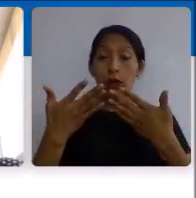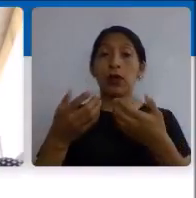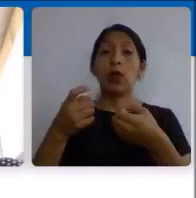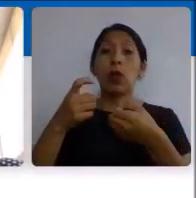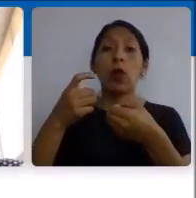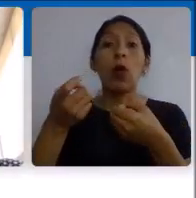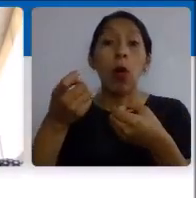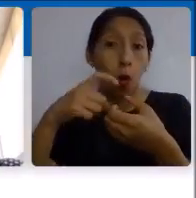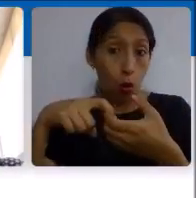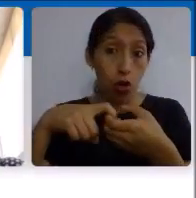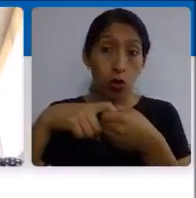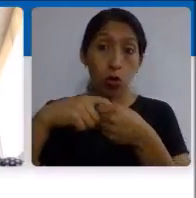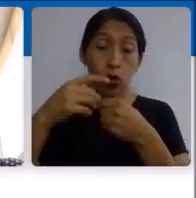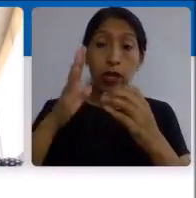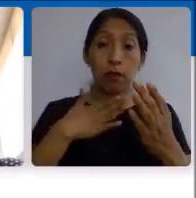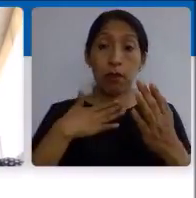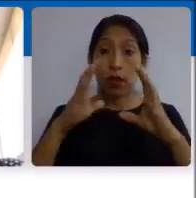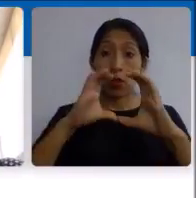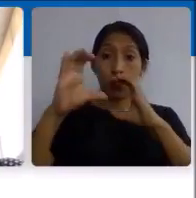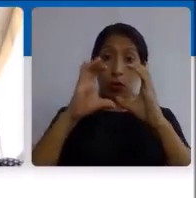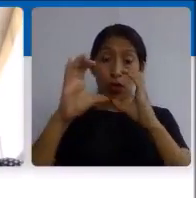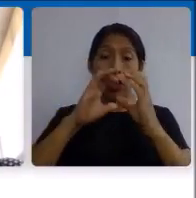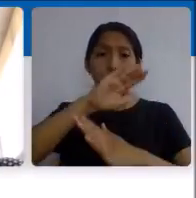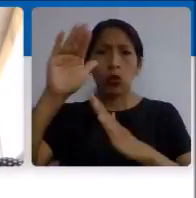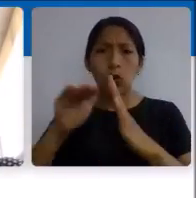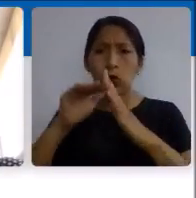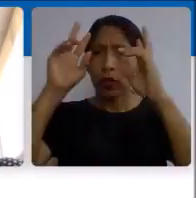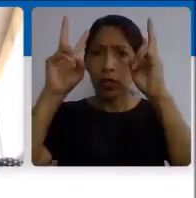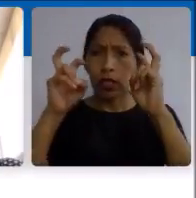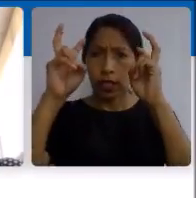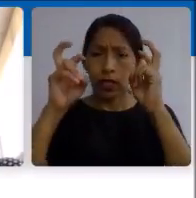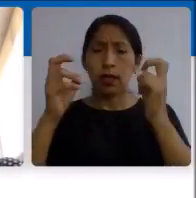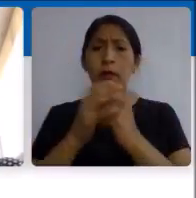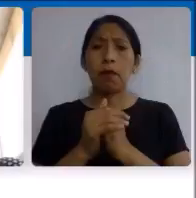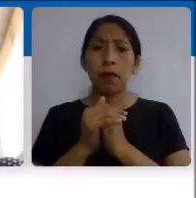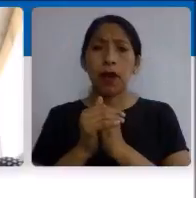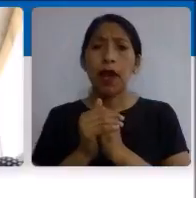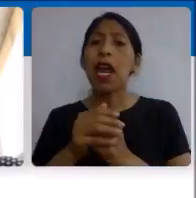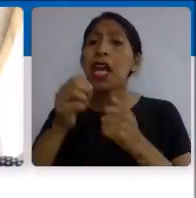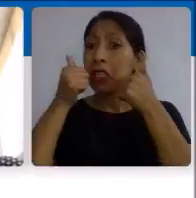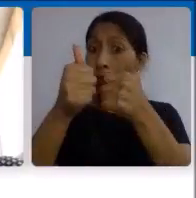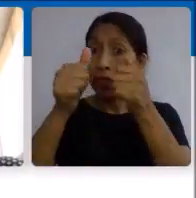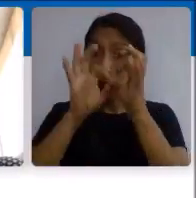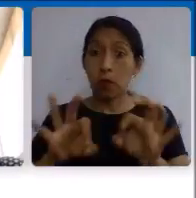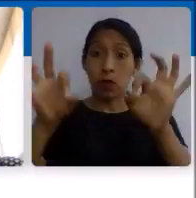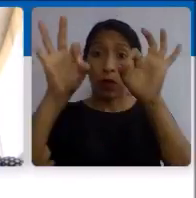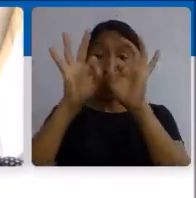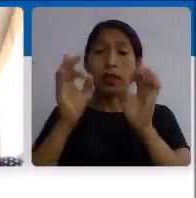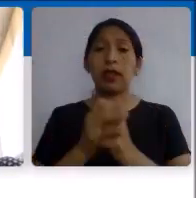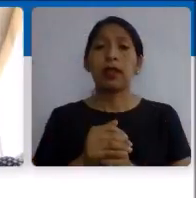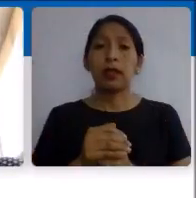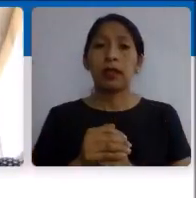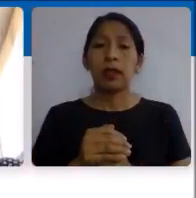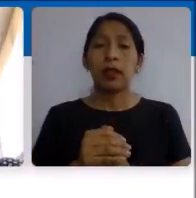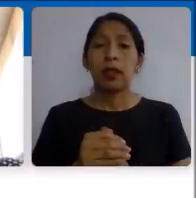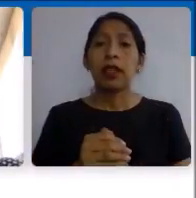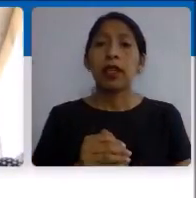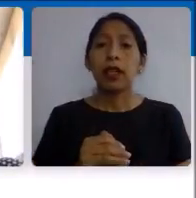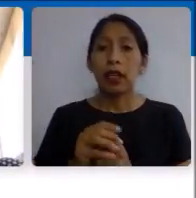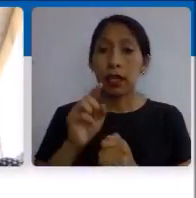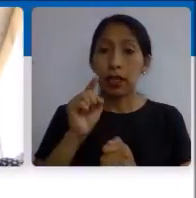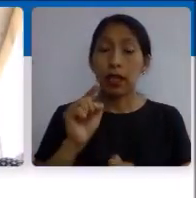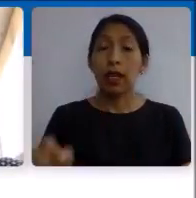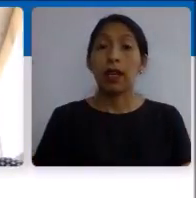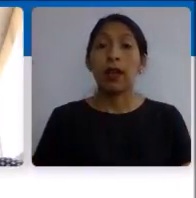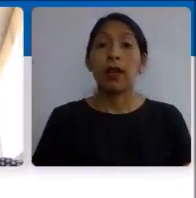su comunicación todo este tema de turismo sostenible, va a ser sumamente importante, ¿no? Porque, como les digo, no es una